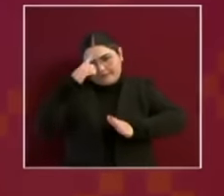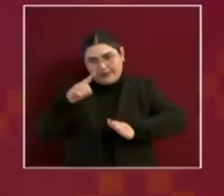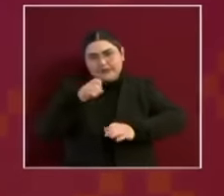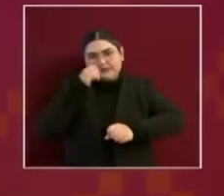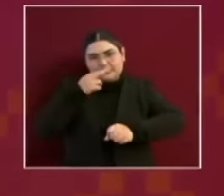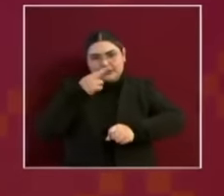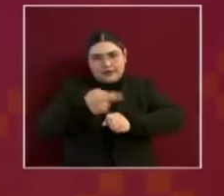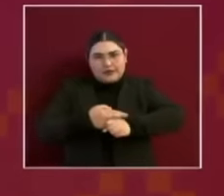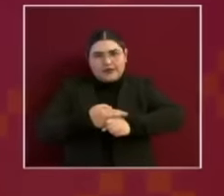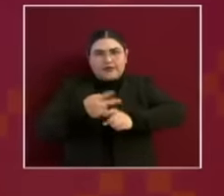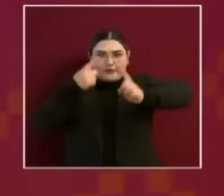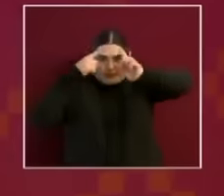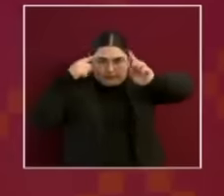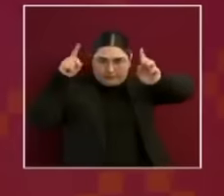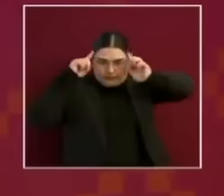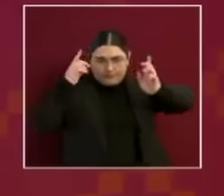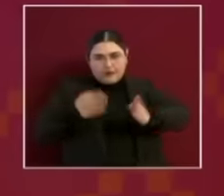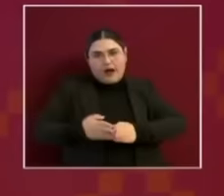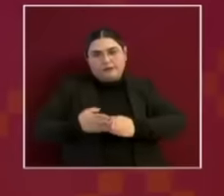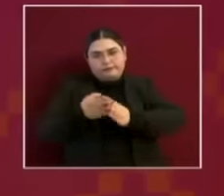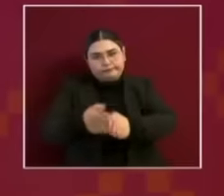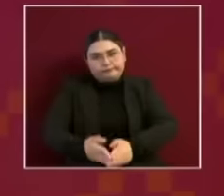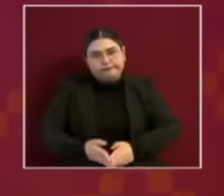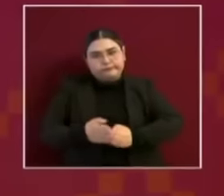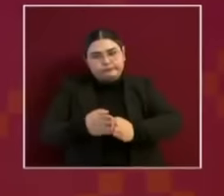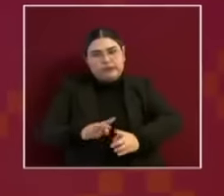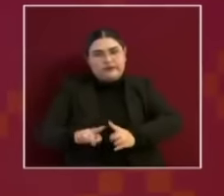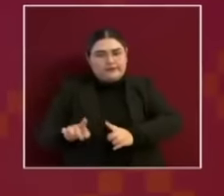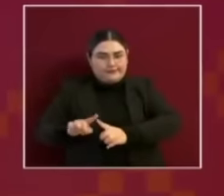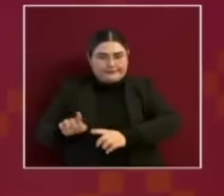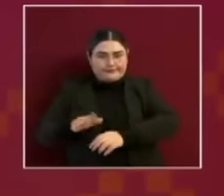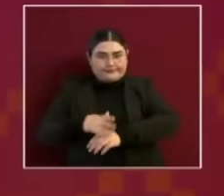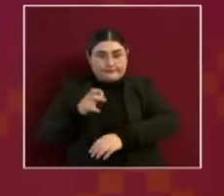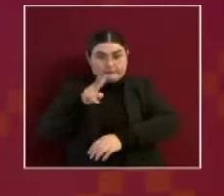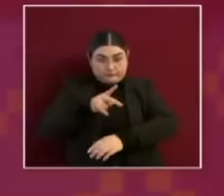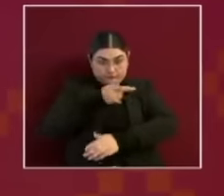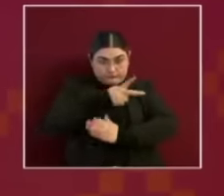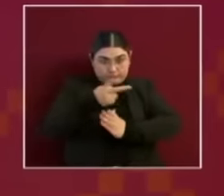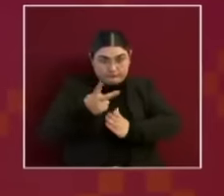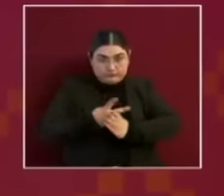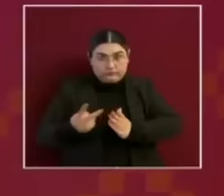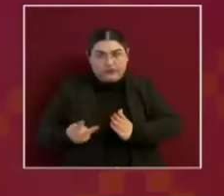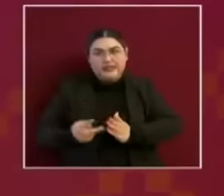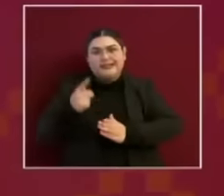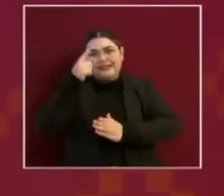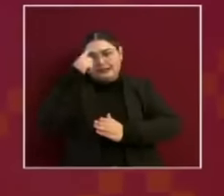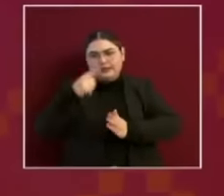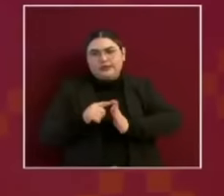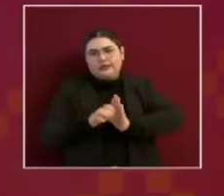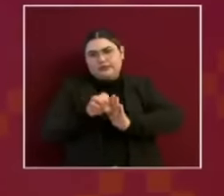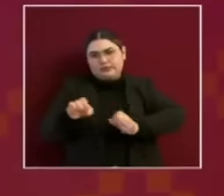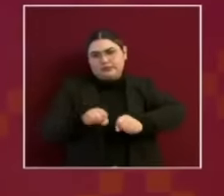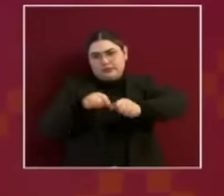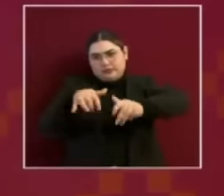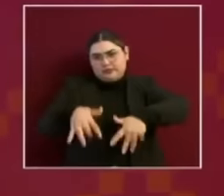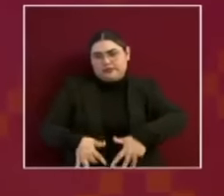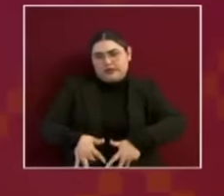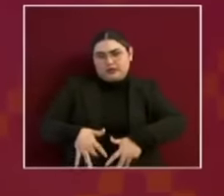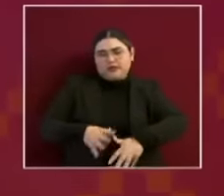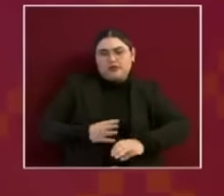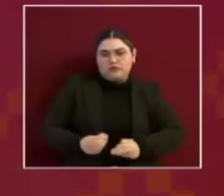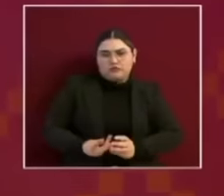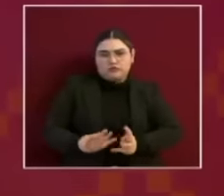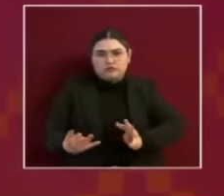poder marítimo de México a nivel internacional. Okay. Este proyecto, obviamente, los sistemas arrecifales, como ya lo han citado